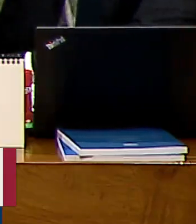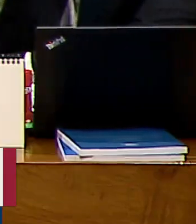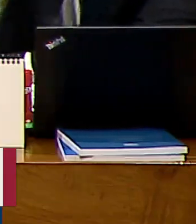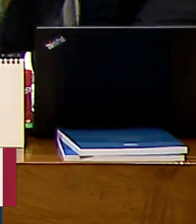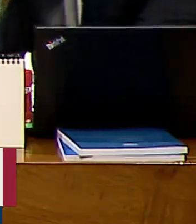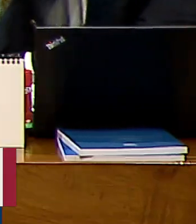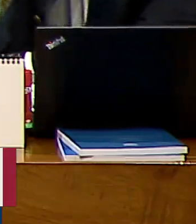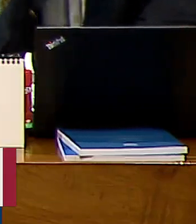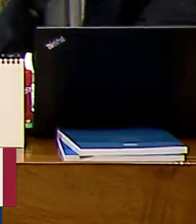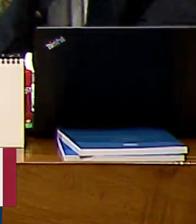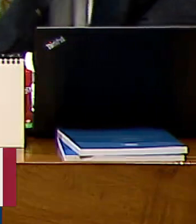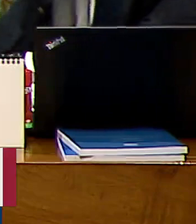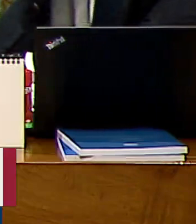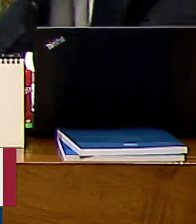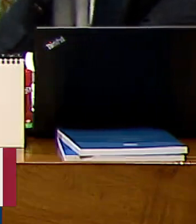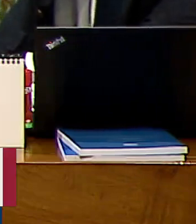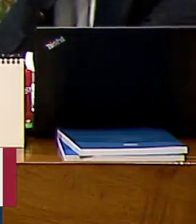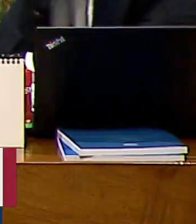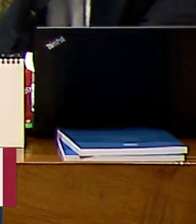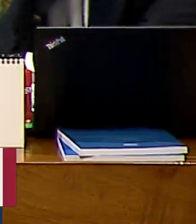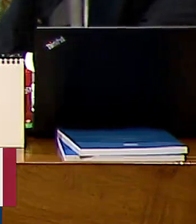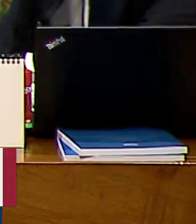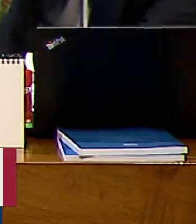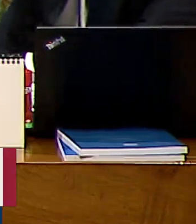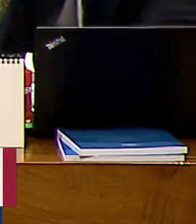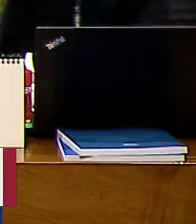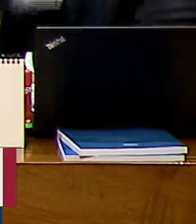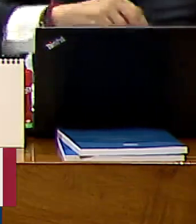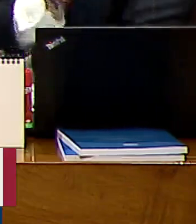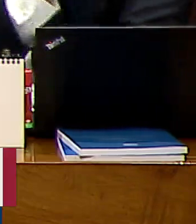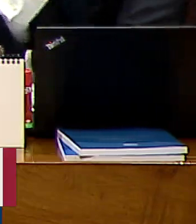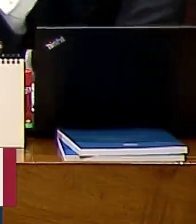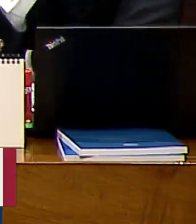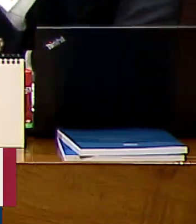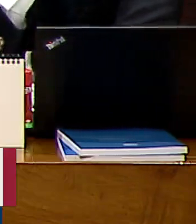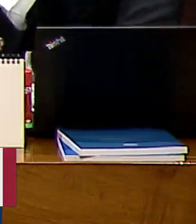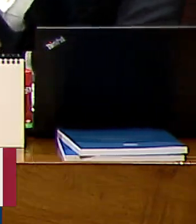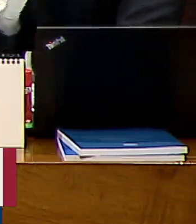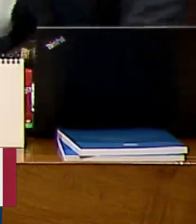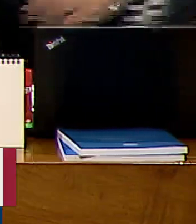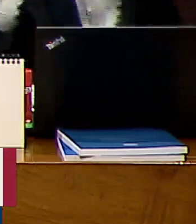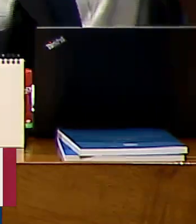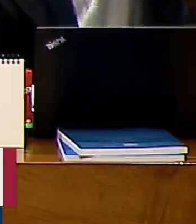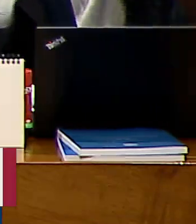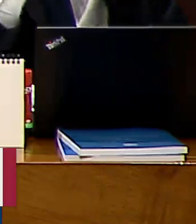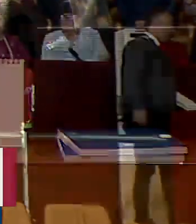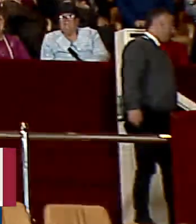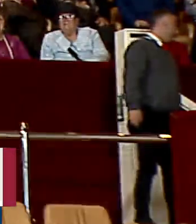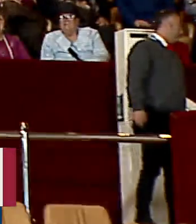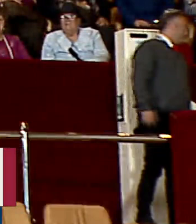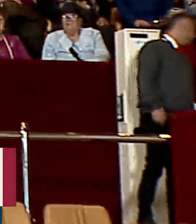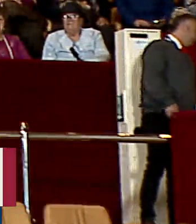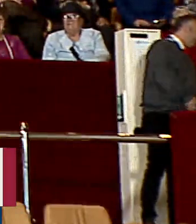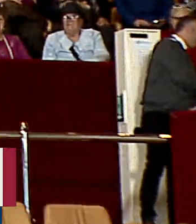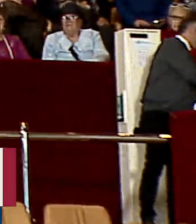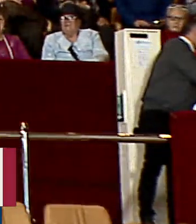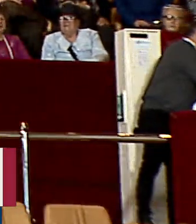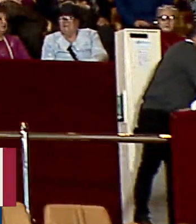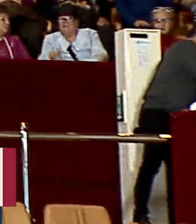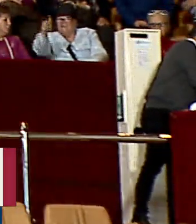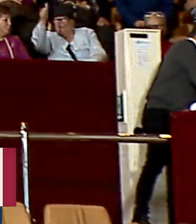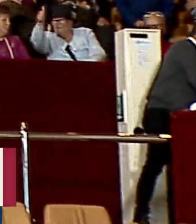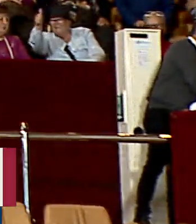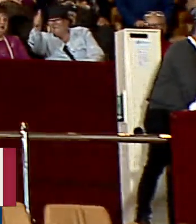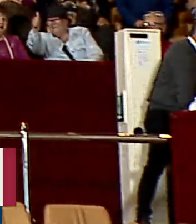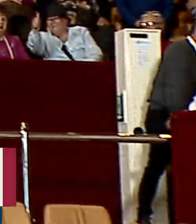por Siempre que se encuentran en las tribunas. Todos ellos de la comuna de La Florida, invitados por el honorable